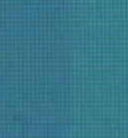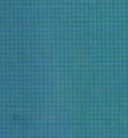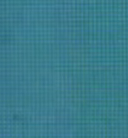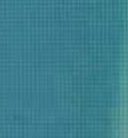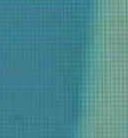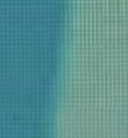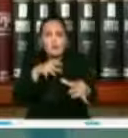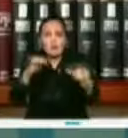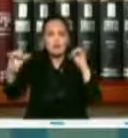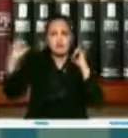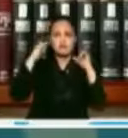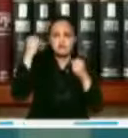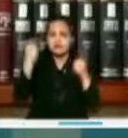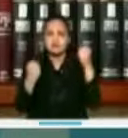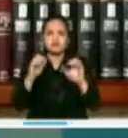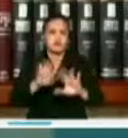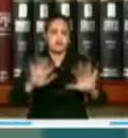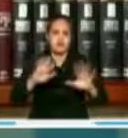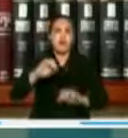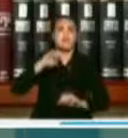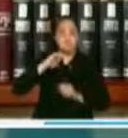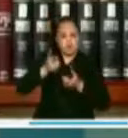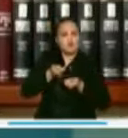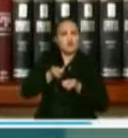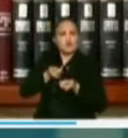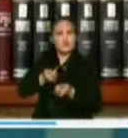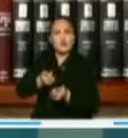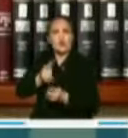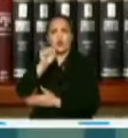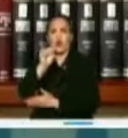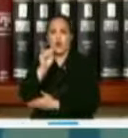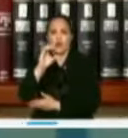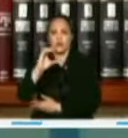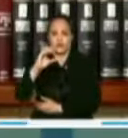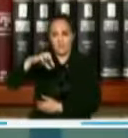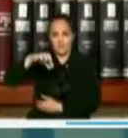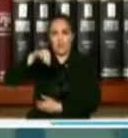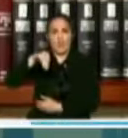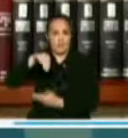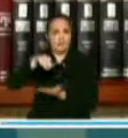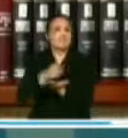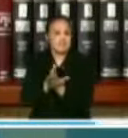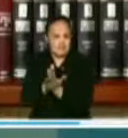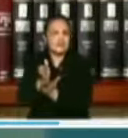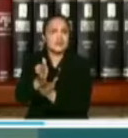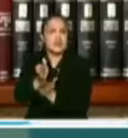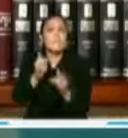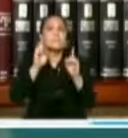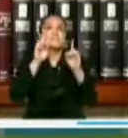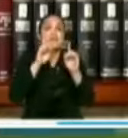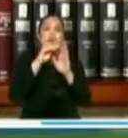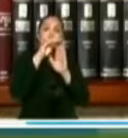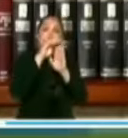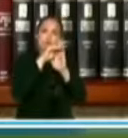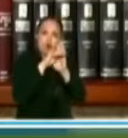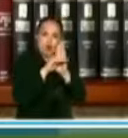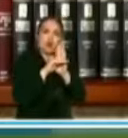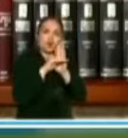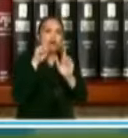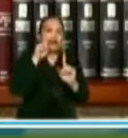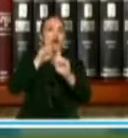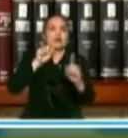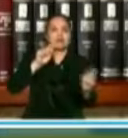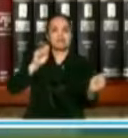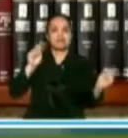lo ignora, ahora con Petro, Boric también lo ignora, o sea, es como que lo toma como un personaje raro. Y o sea,